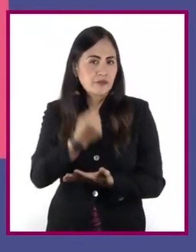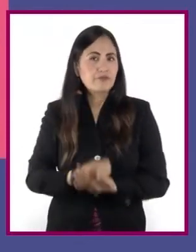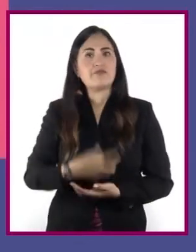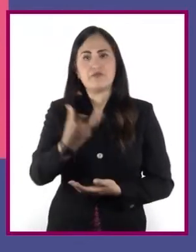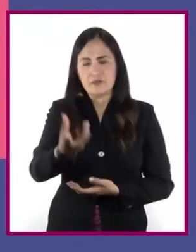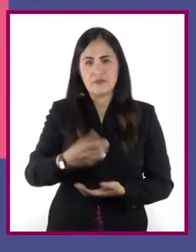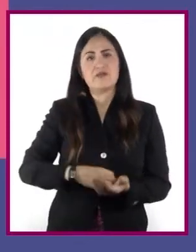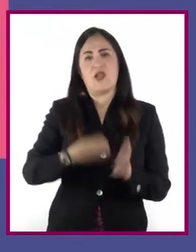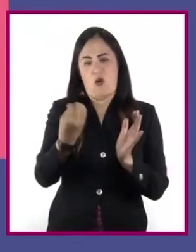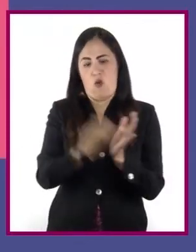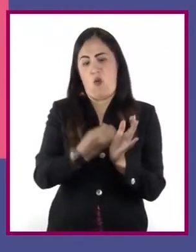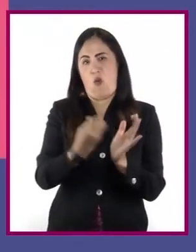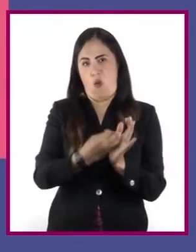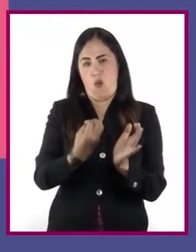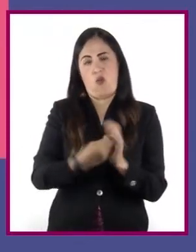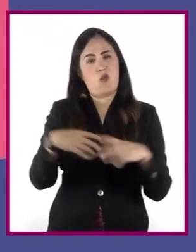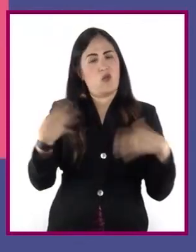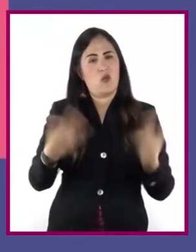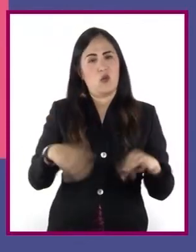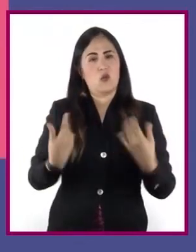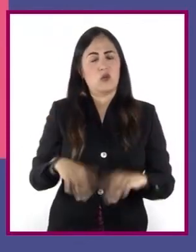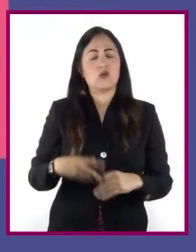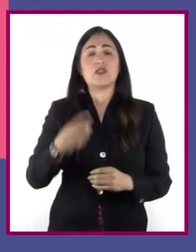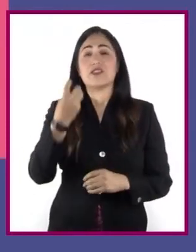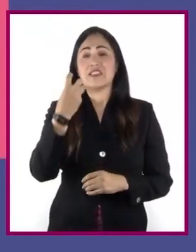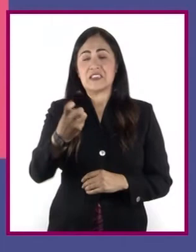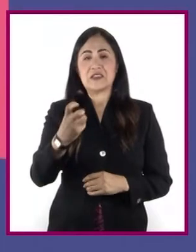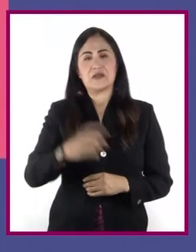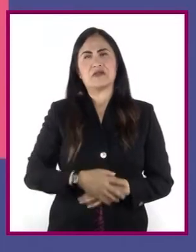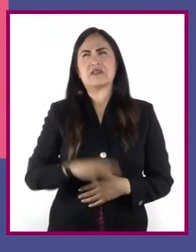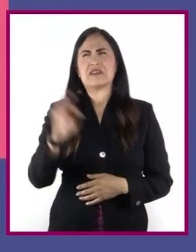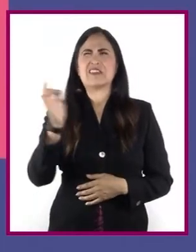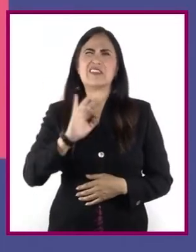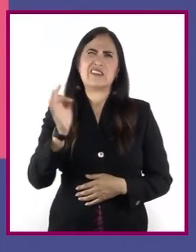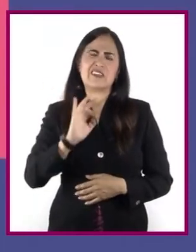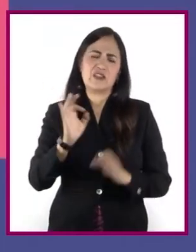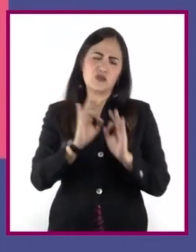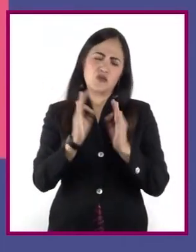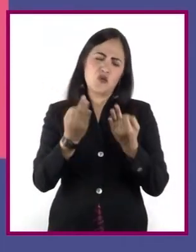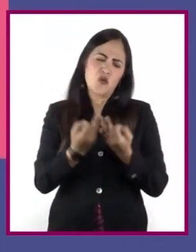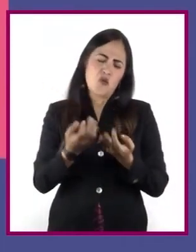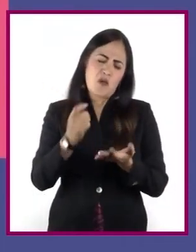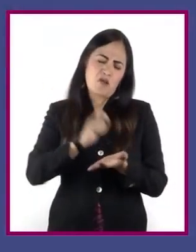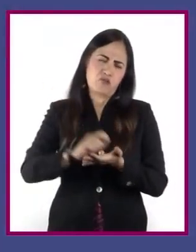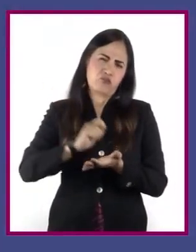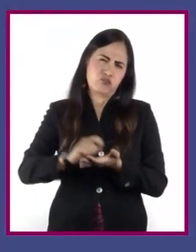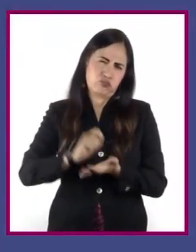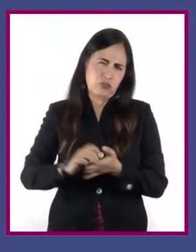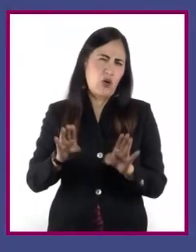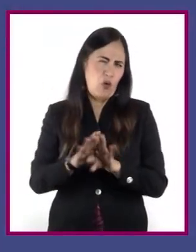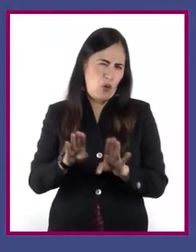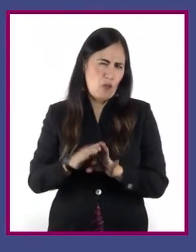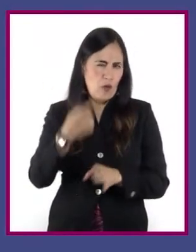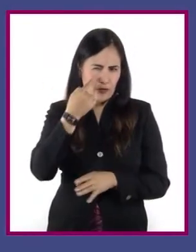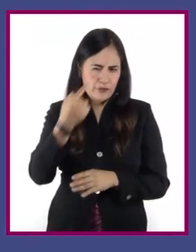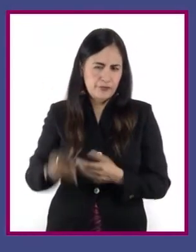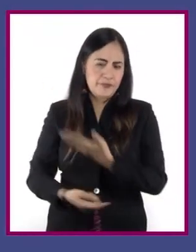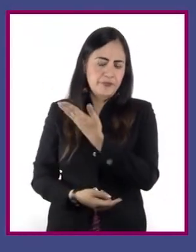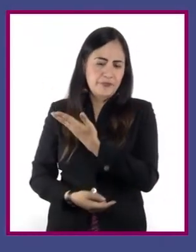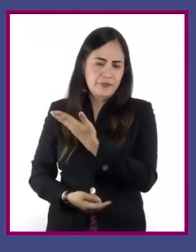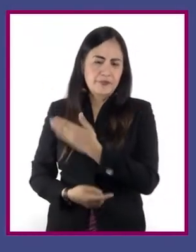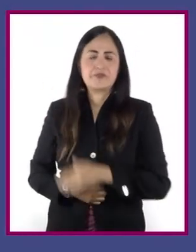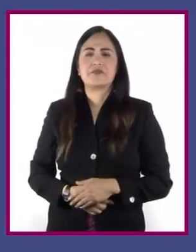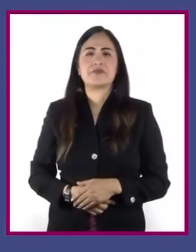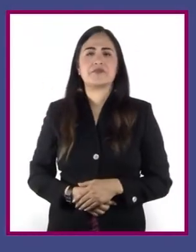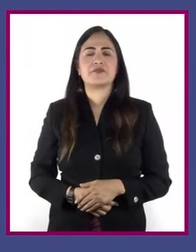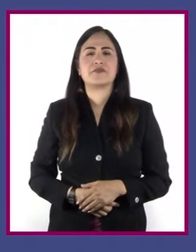de oro. Por lo cual, me parece que un primer borrador podría quedar así. Al inicio podemos